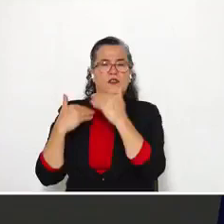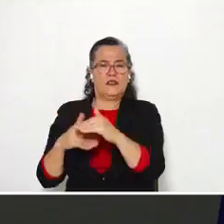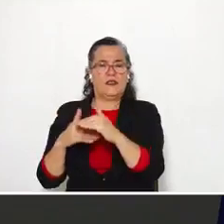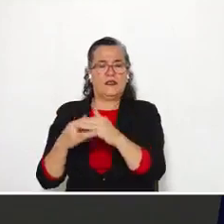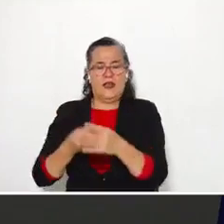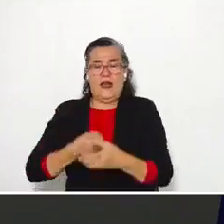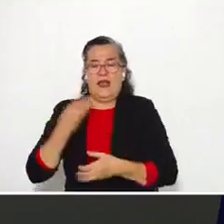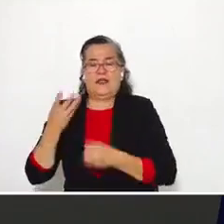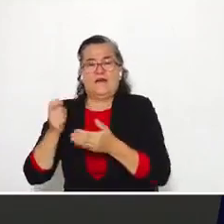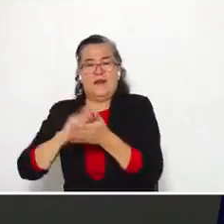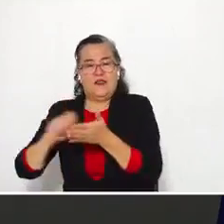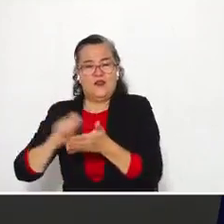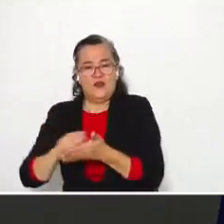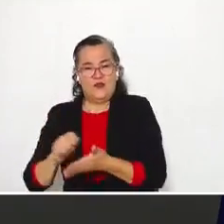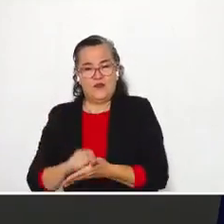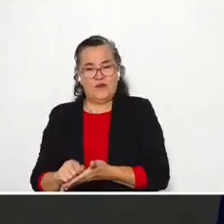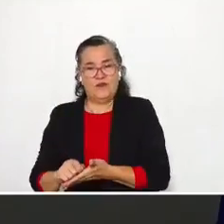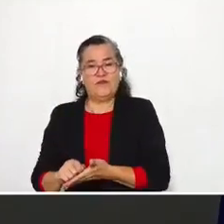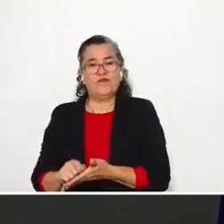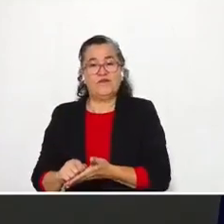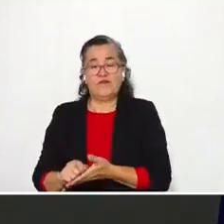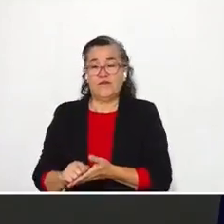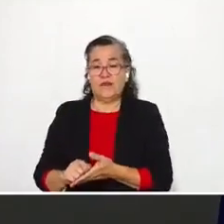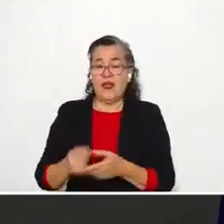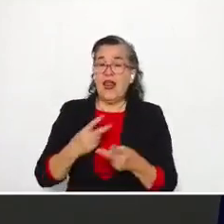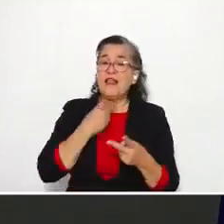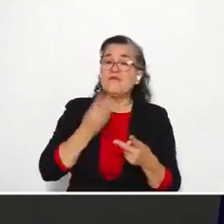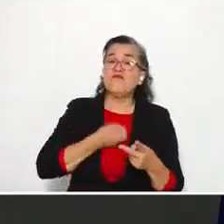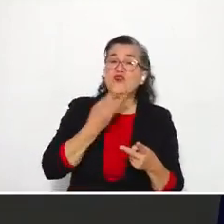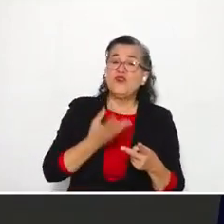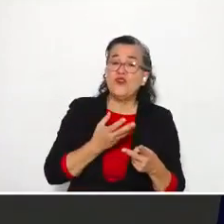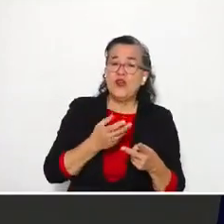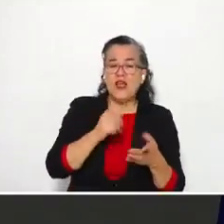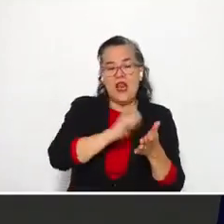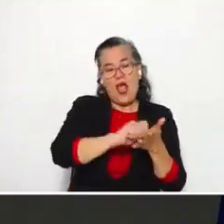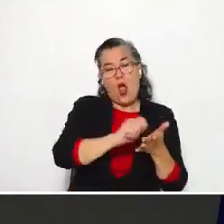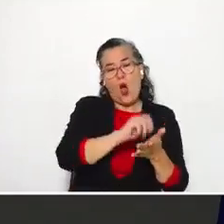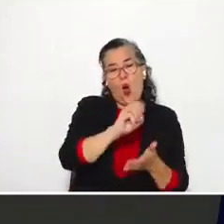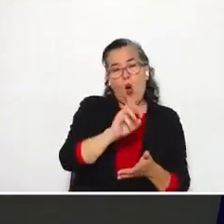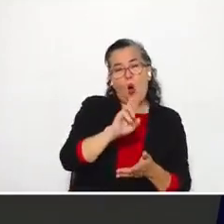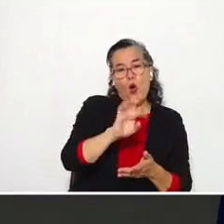la expresión escrita, en la expresión oral y en la ortografía.